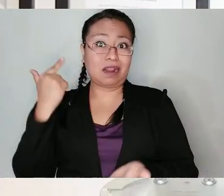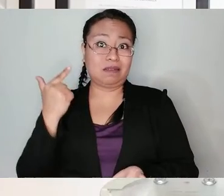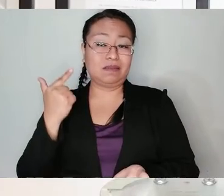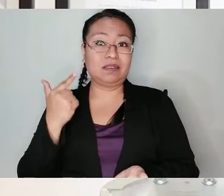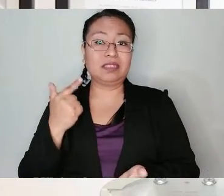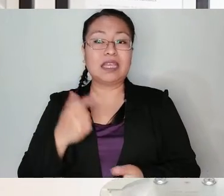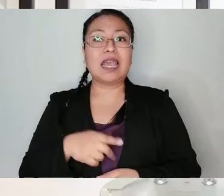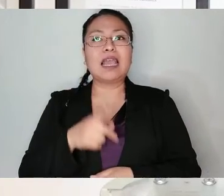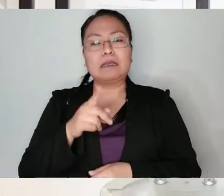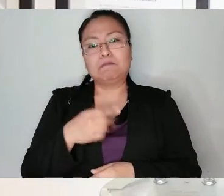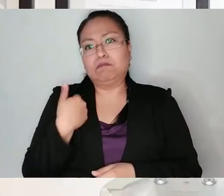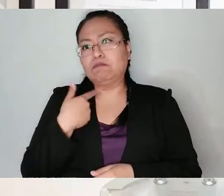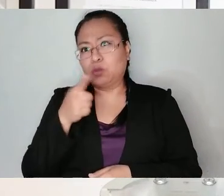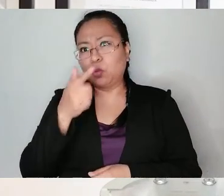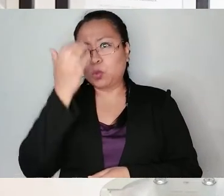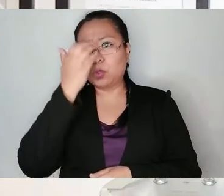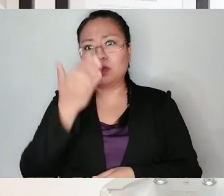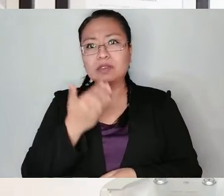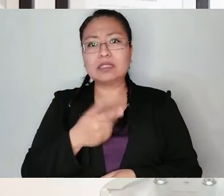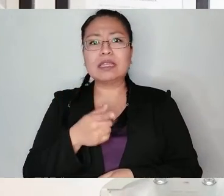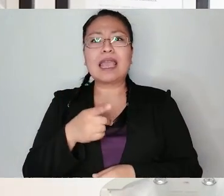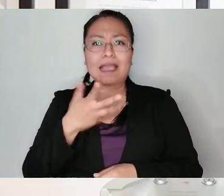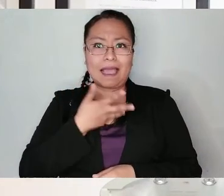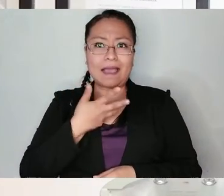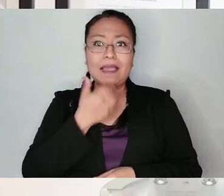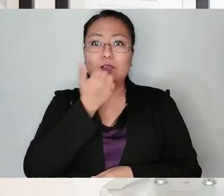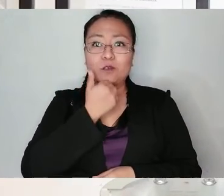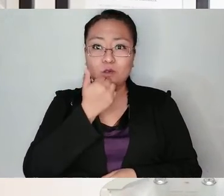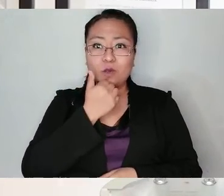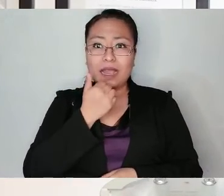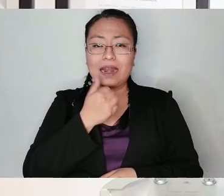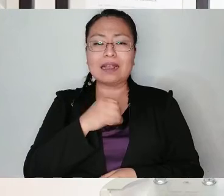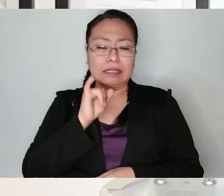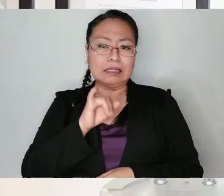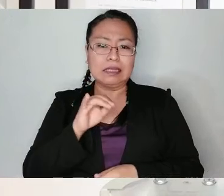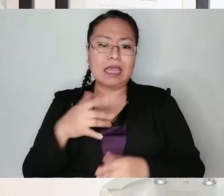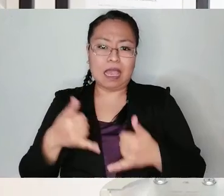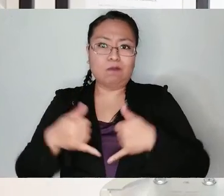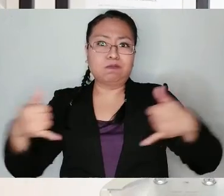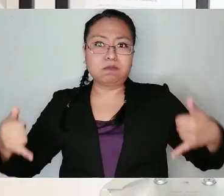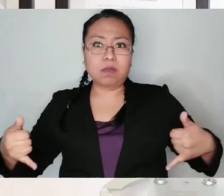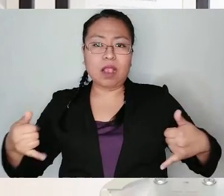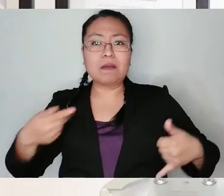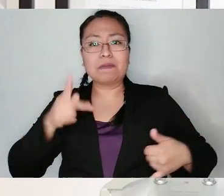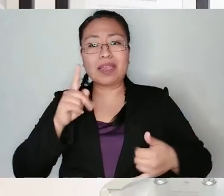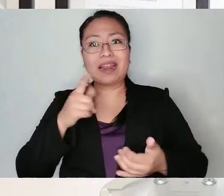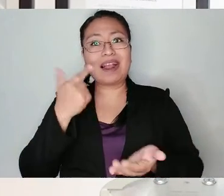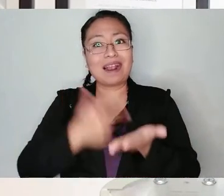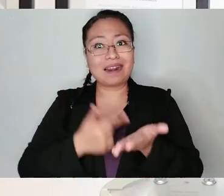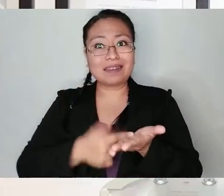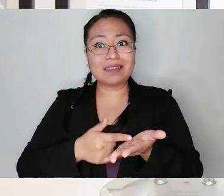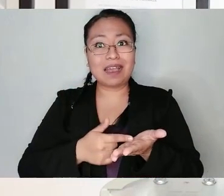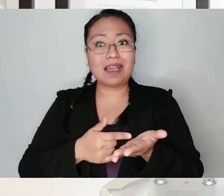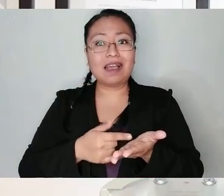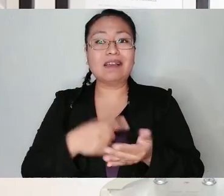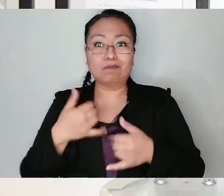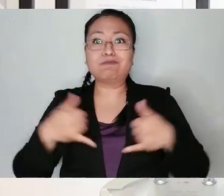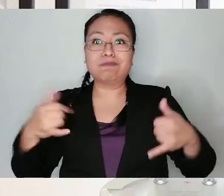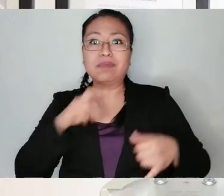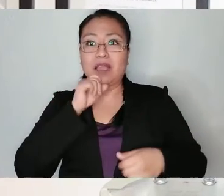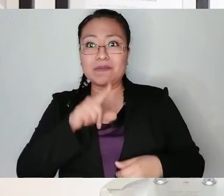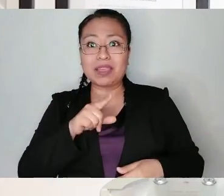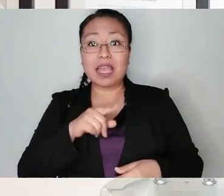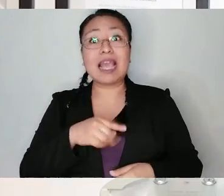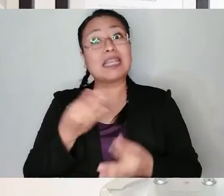de azúcares no llevan a acumular grasa, ¿sí? Es por eso que es importante mantener una actividad